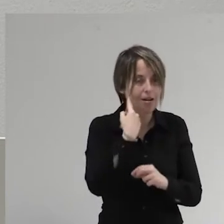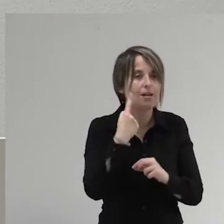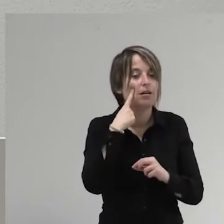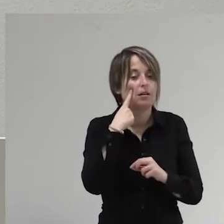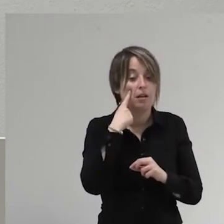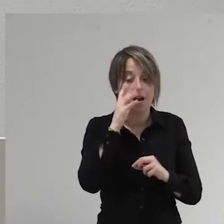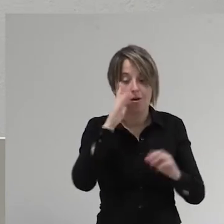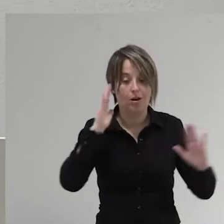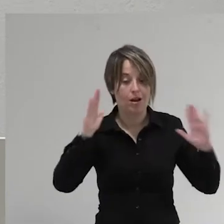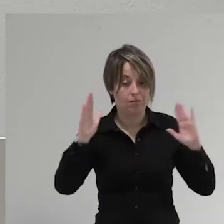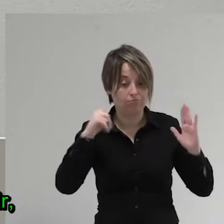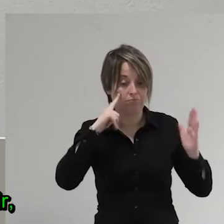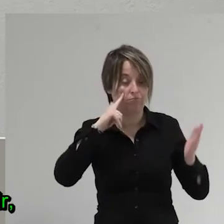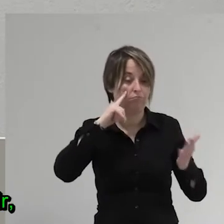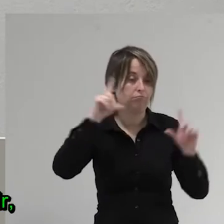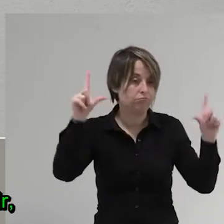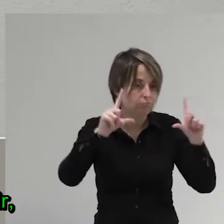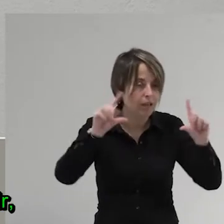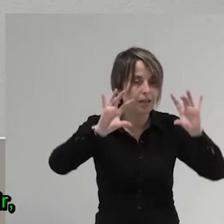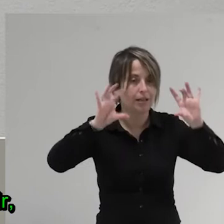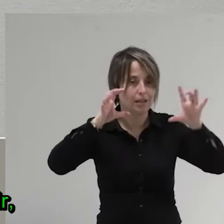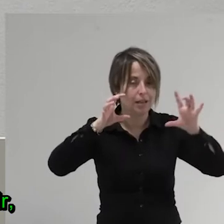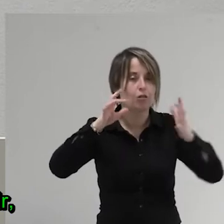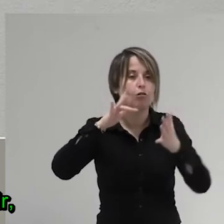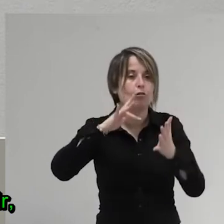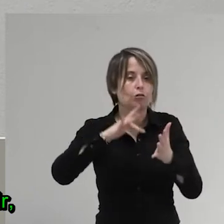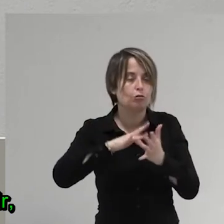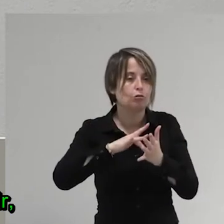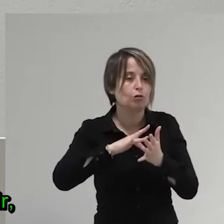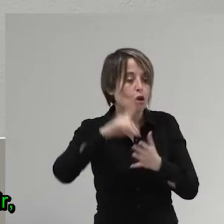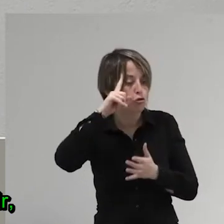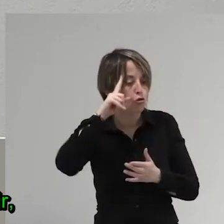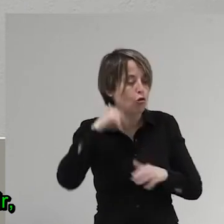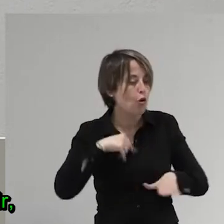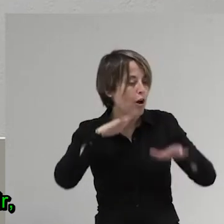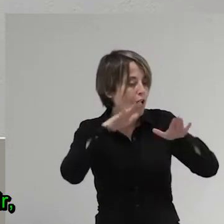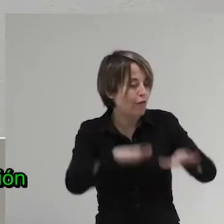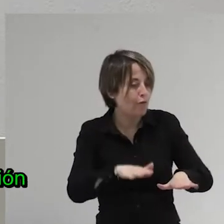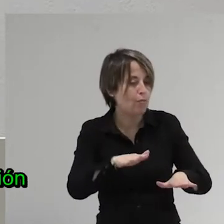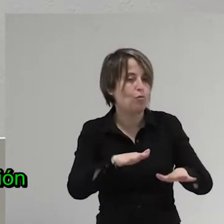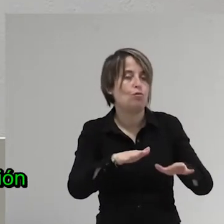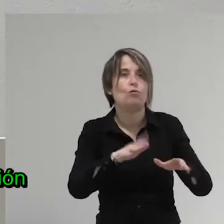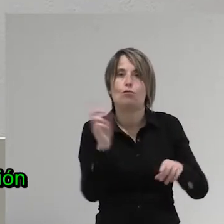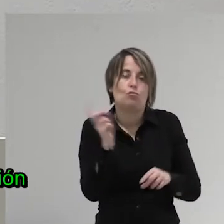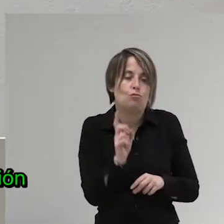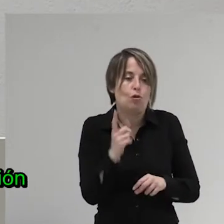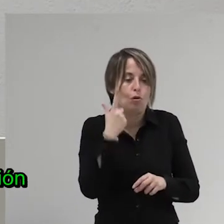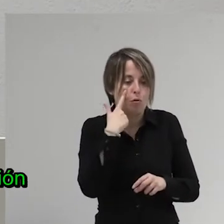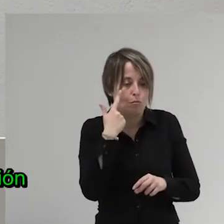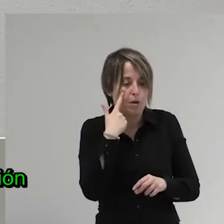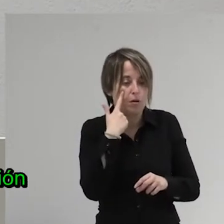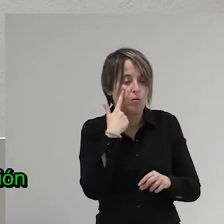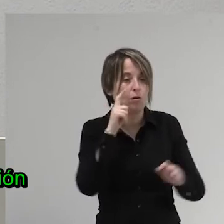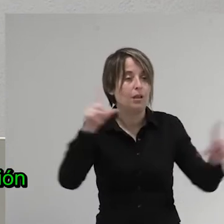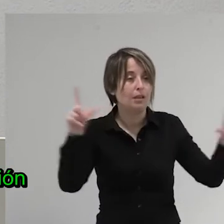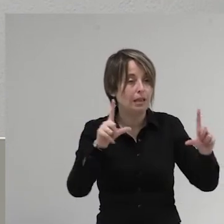últimos días en los medios de comunicación con toda esta cosa de, y que yo no soy partidaria de reproducir, pero creo que los medios de comunicación